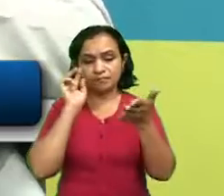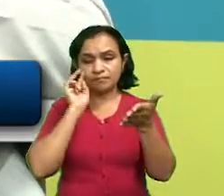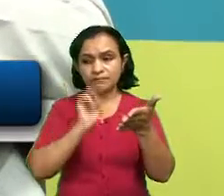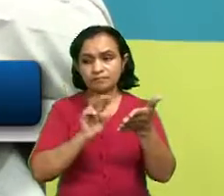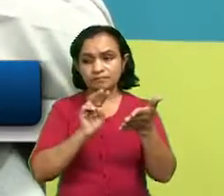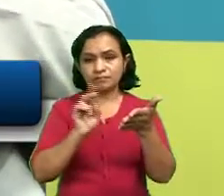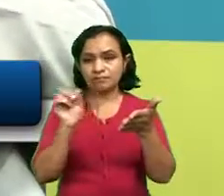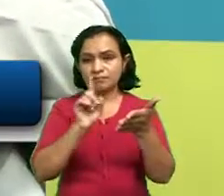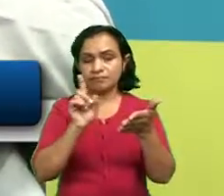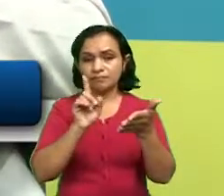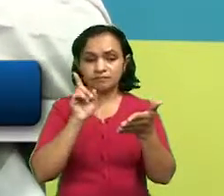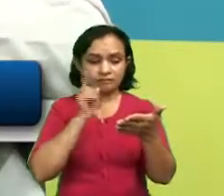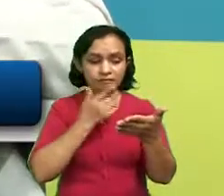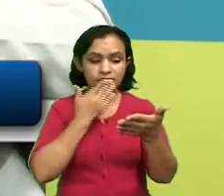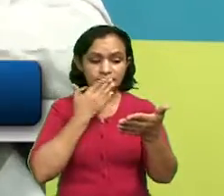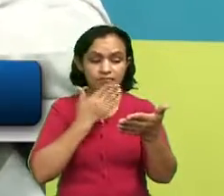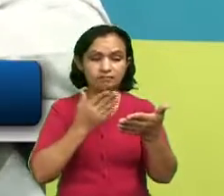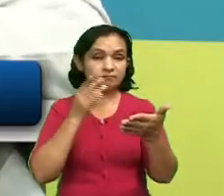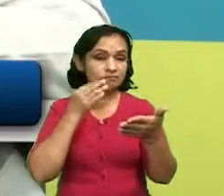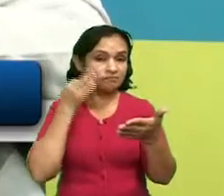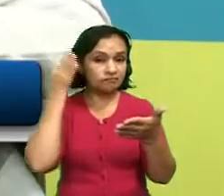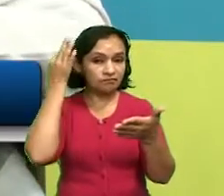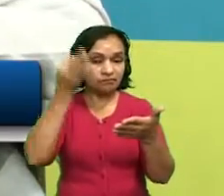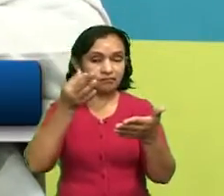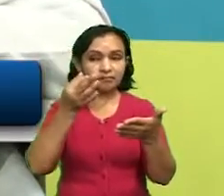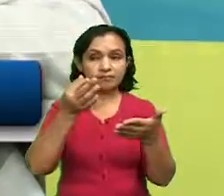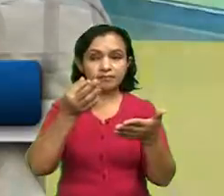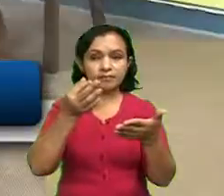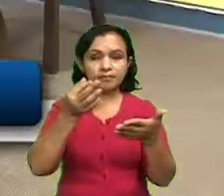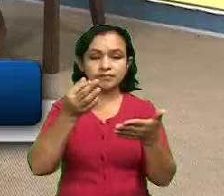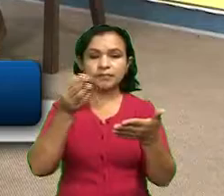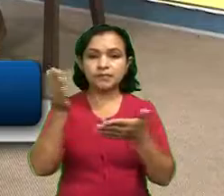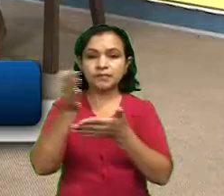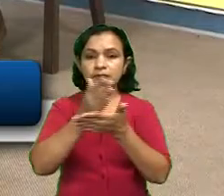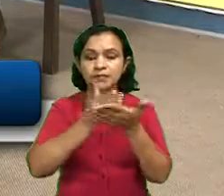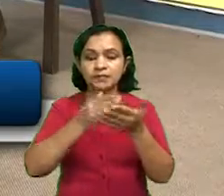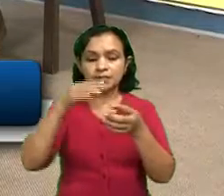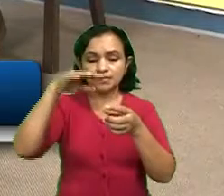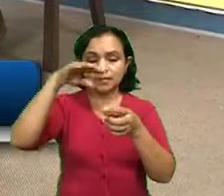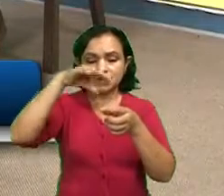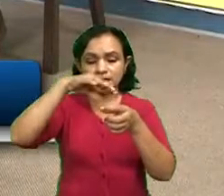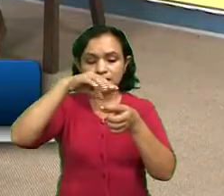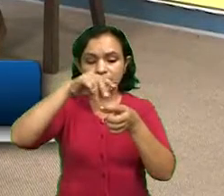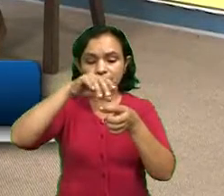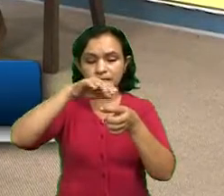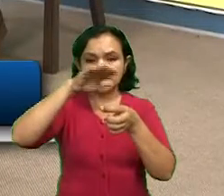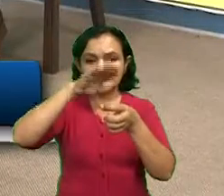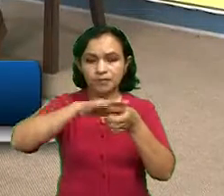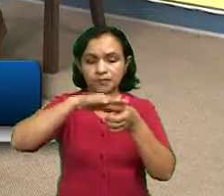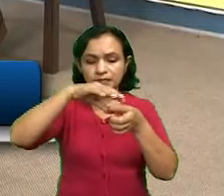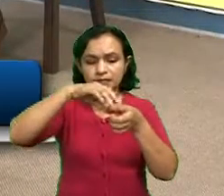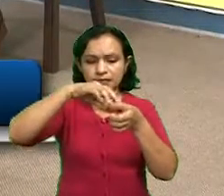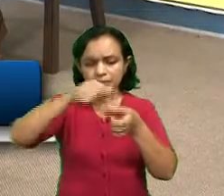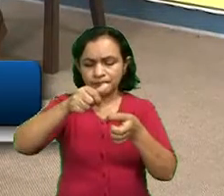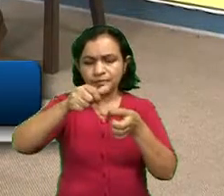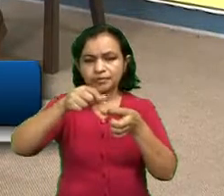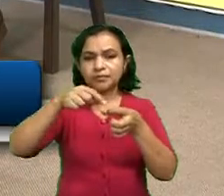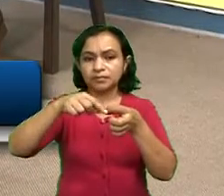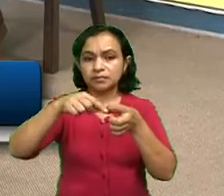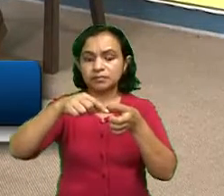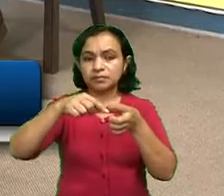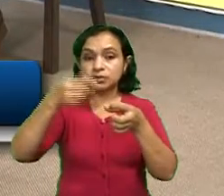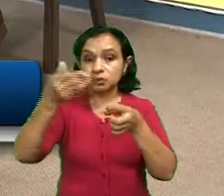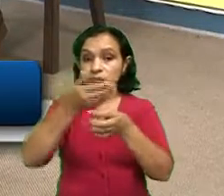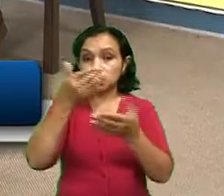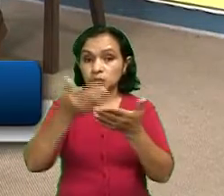no es real, que está alterado ese producto. Incluso el envase, eso suele suceder como la bebida gaseosa, ¿verdad? Que tiene que sonar. Claro. Cuando está